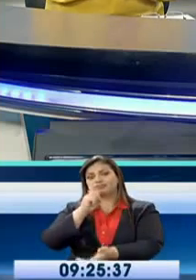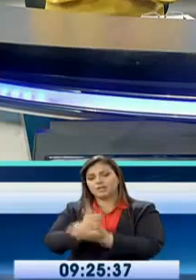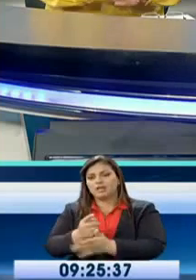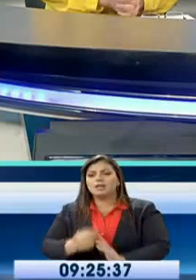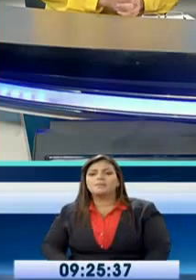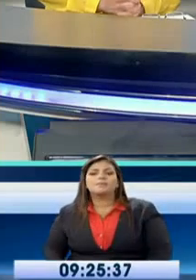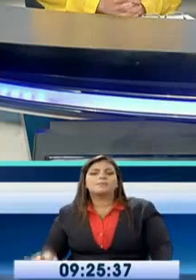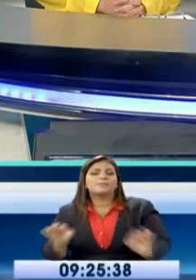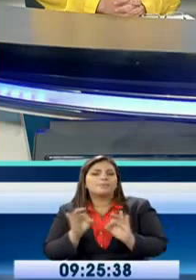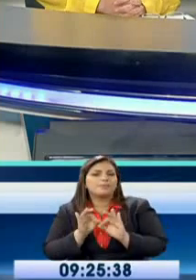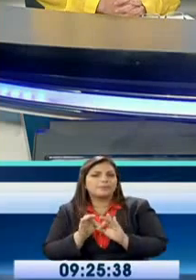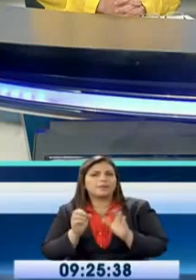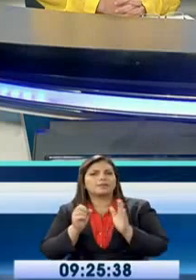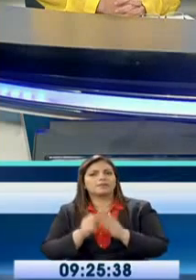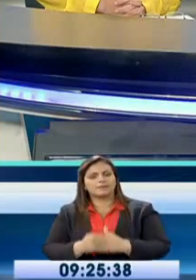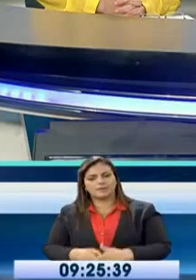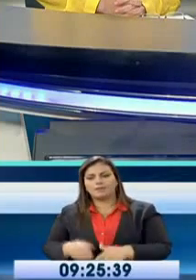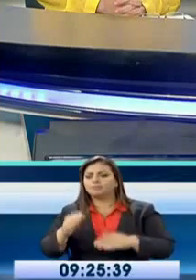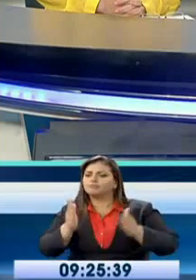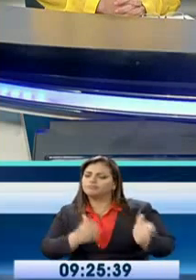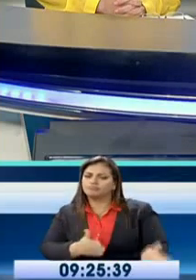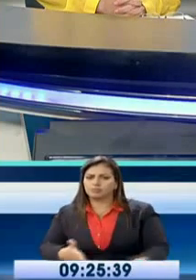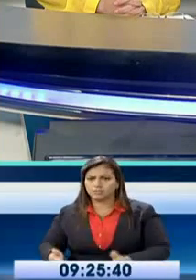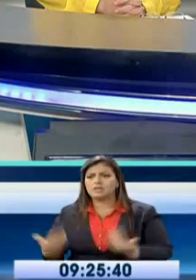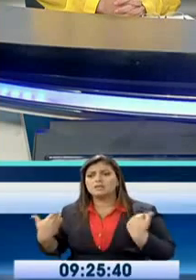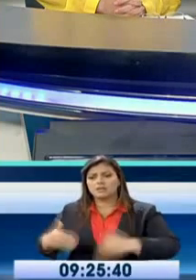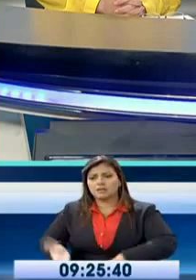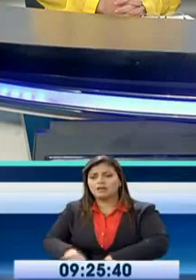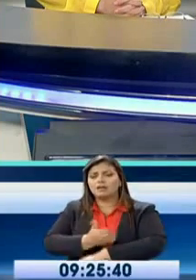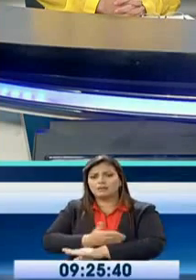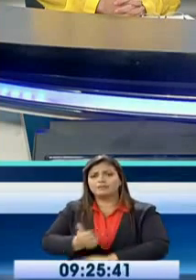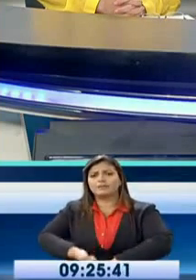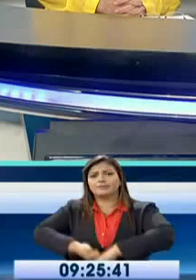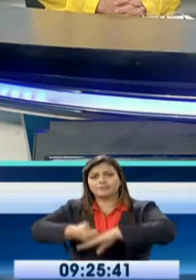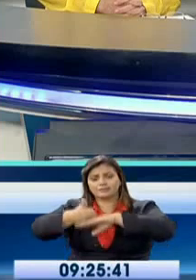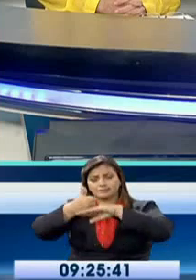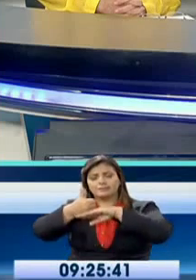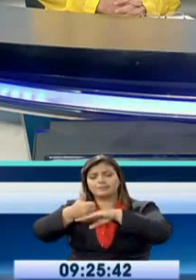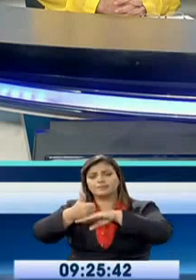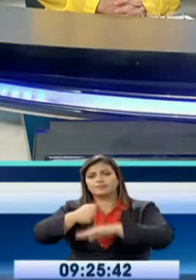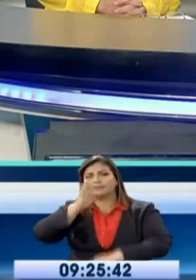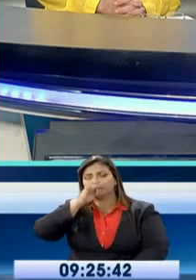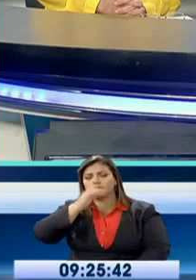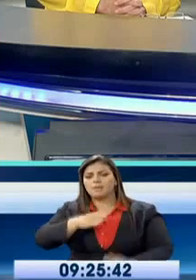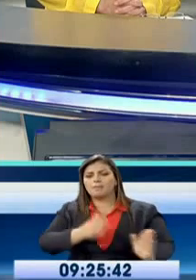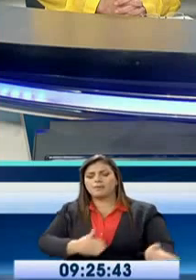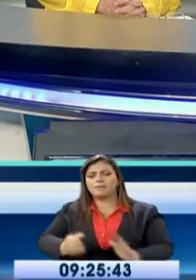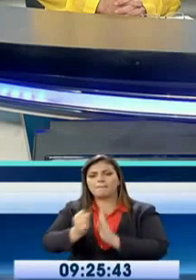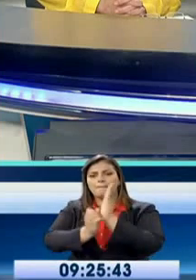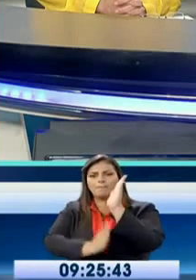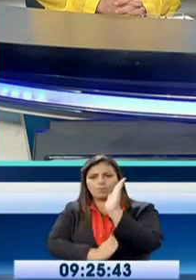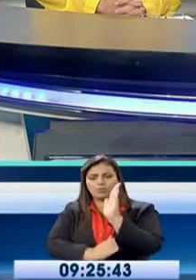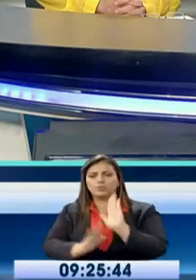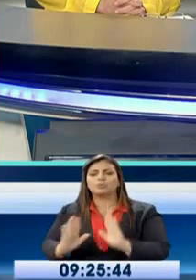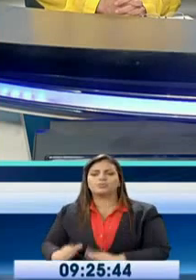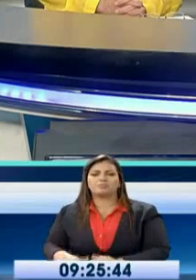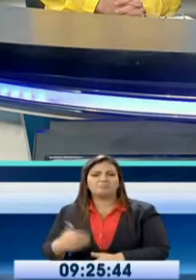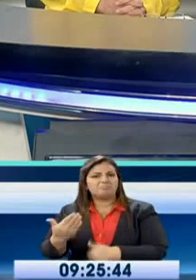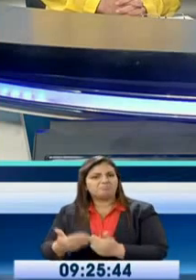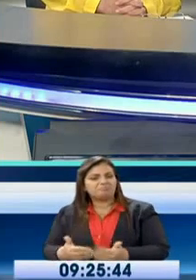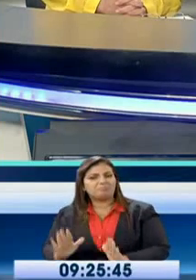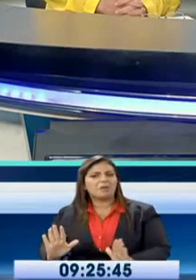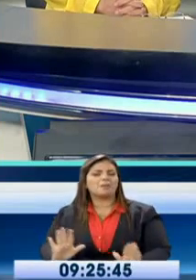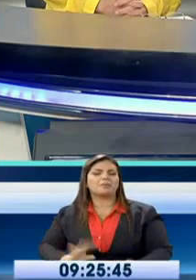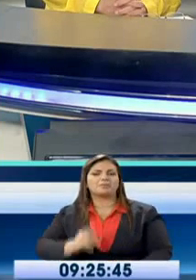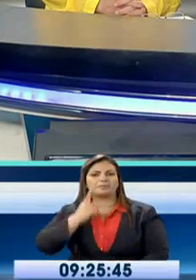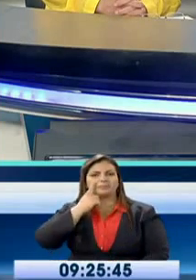estudios, entonces, y ellos deben estarlo haciendo para, de la mejor forma, pues ponerlo en práctica, ¿no? Uh-huh. Bueno, ¿y qué sucede por ahí, Luxiola? Que está en el túnel del tiempo.